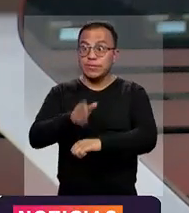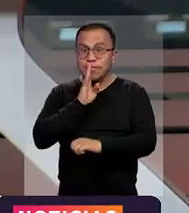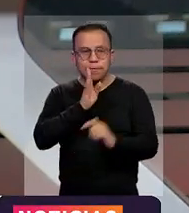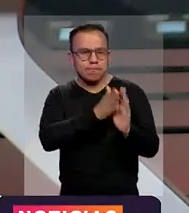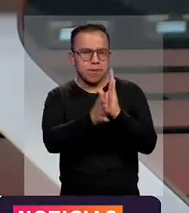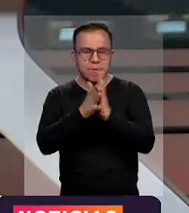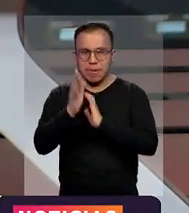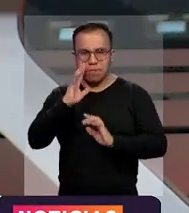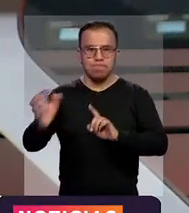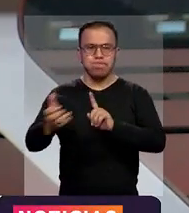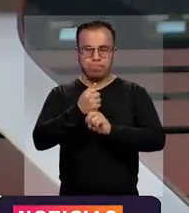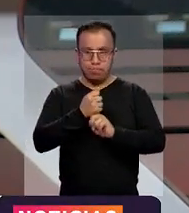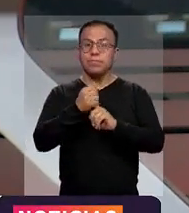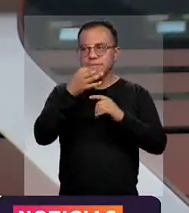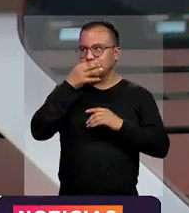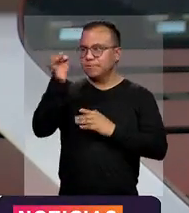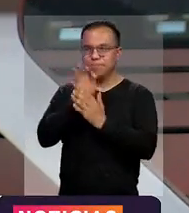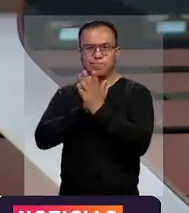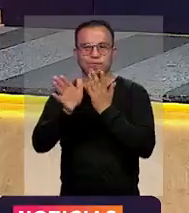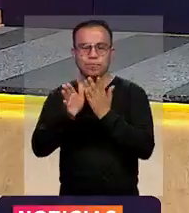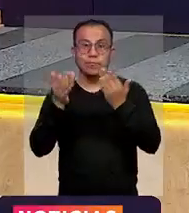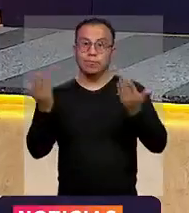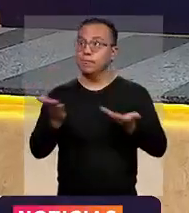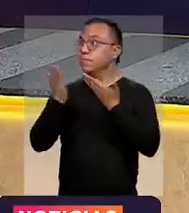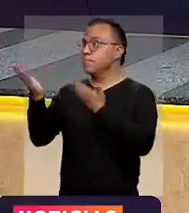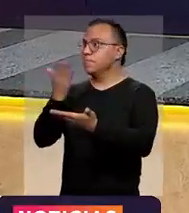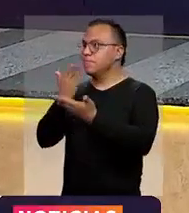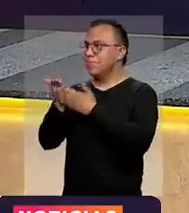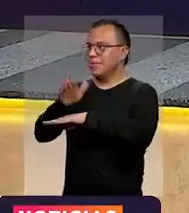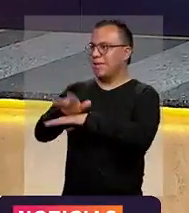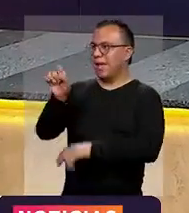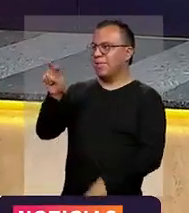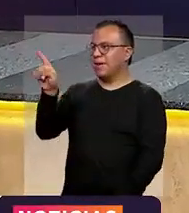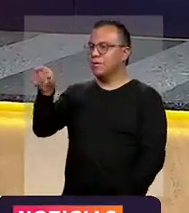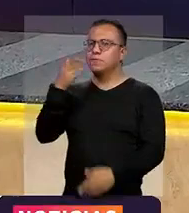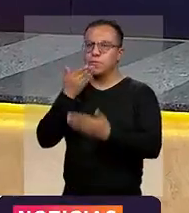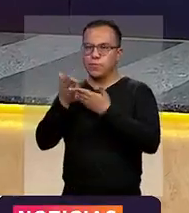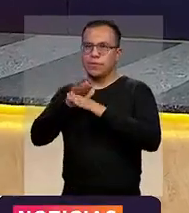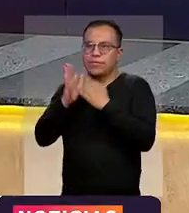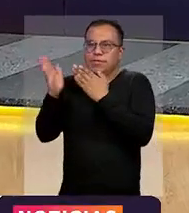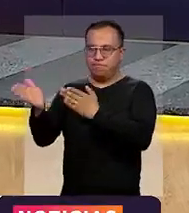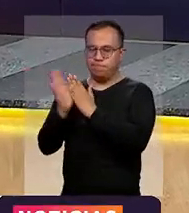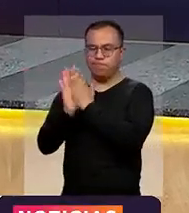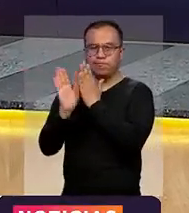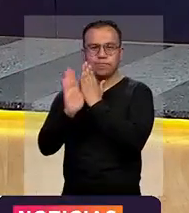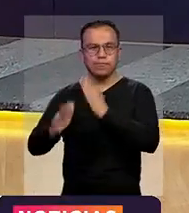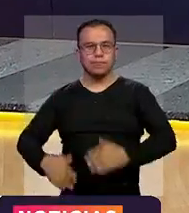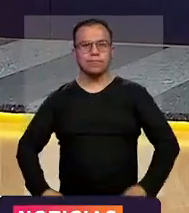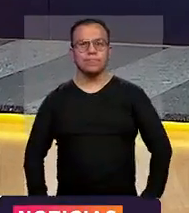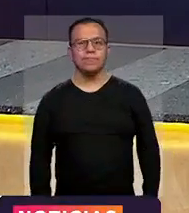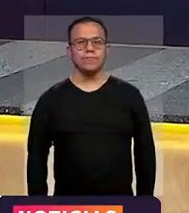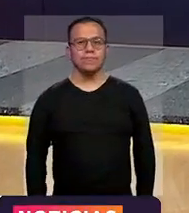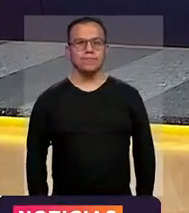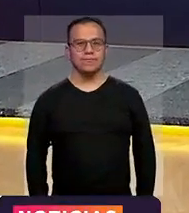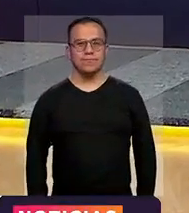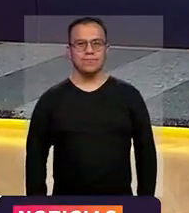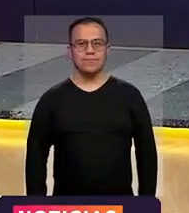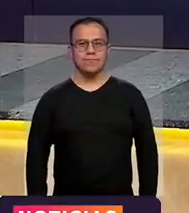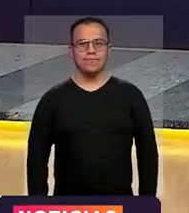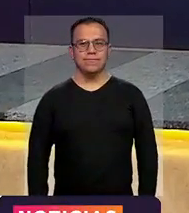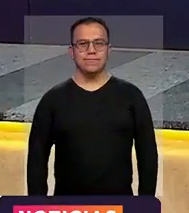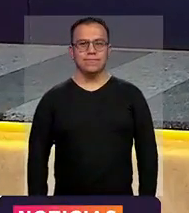los identifique y los denuncie. Andrés Zapata, usted tiene todos los detalles. Muy buenas tardes y adelante.